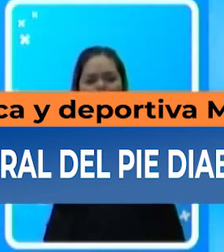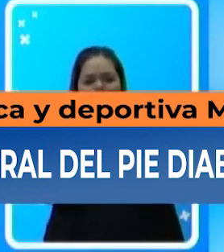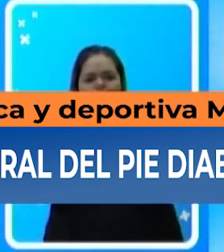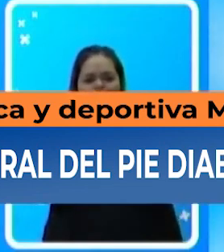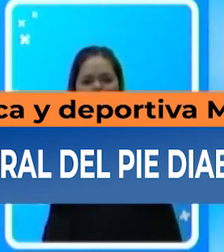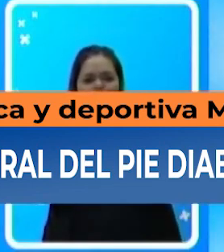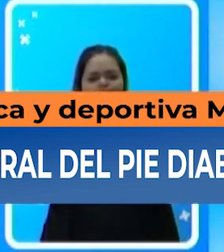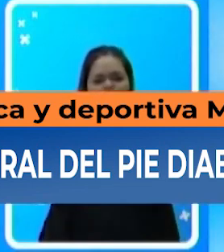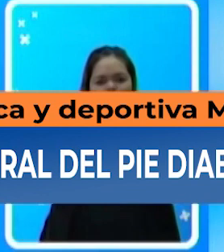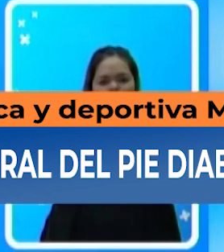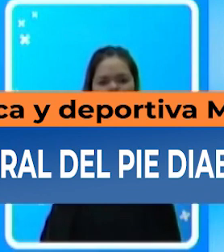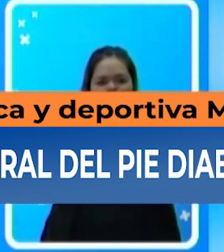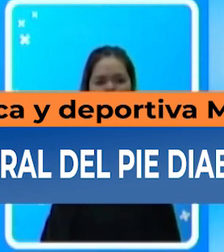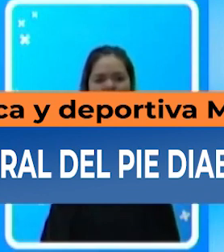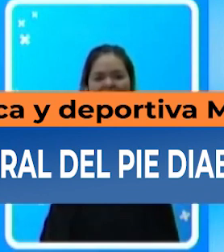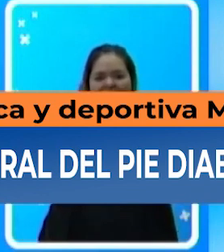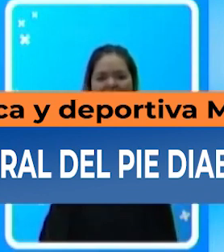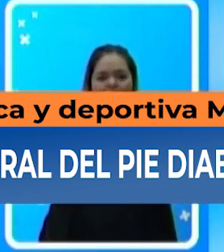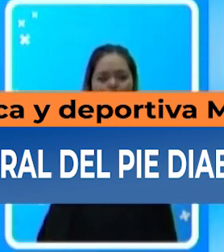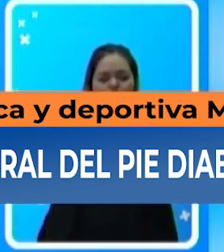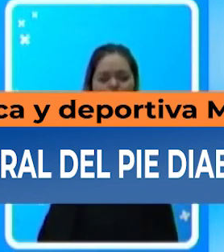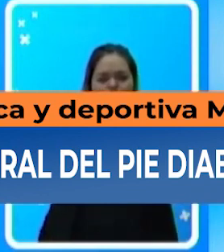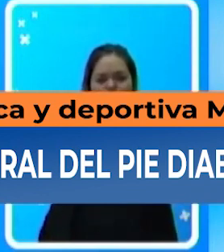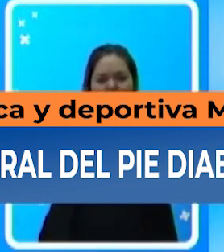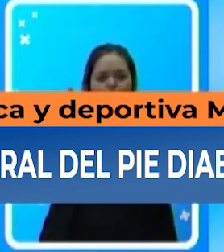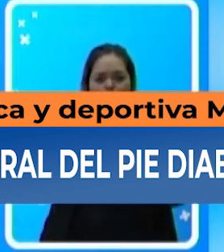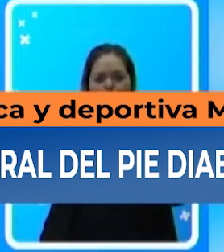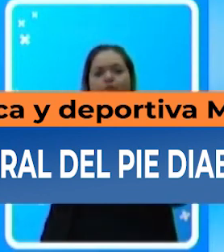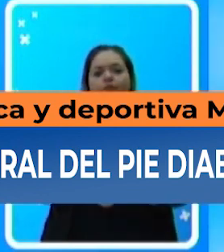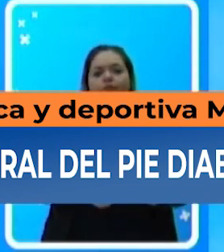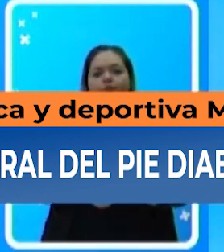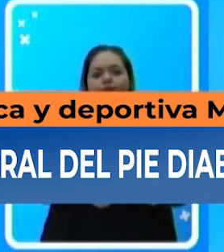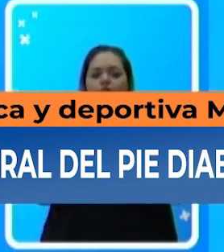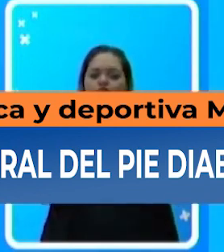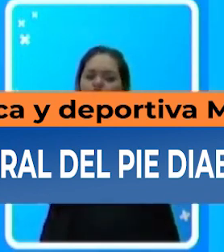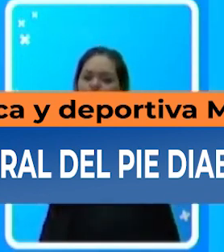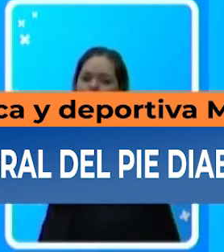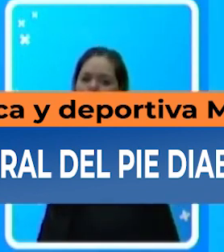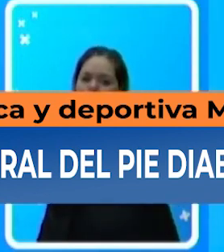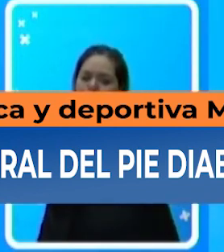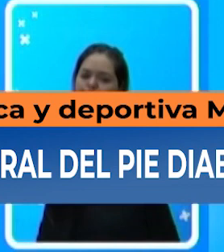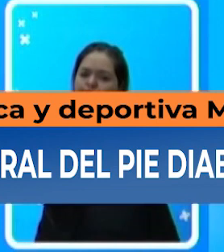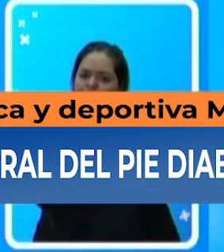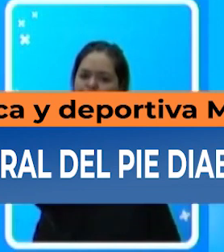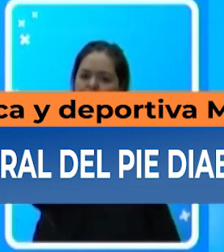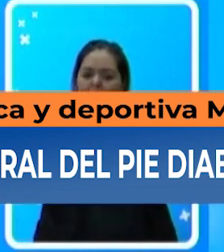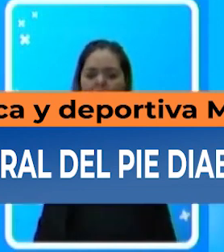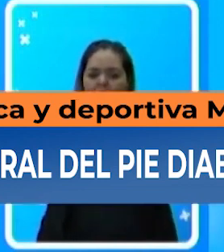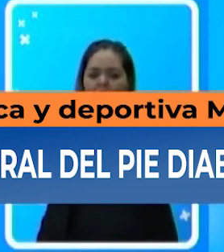es una enfermedad que se puede prevenir. Claro, bueno, ahí vamos a hablarle ahí al mic de mano para corregir algunas